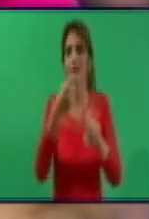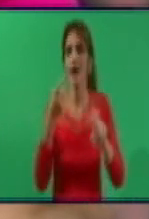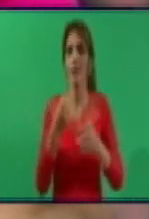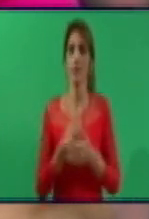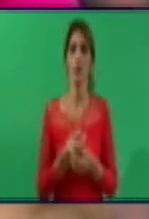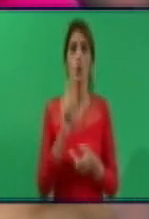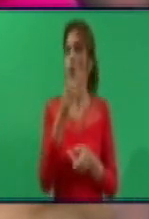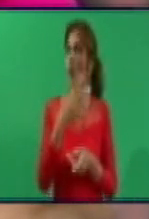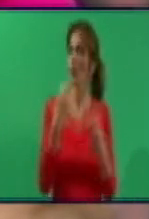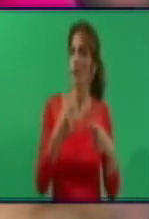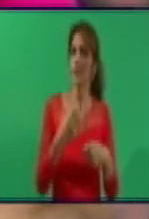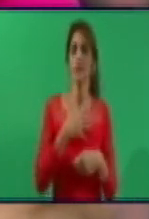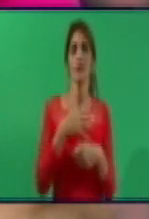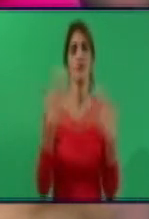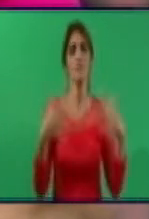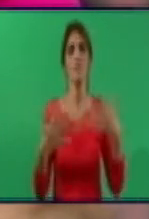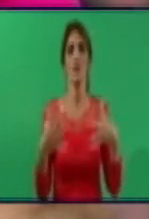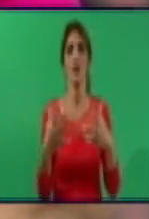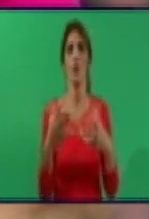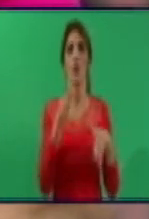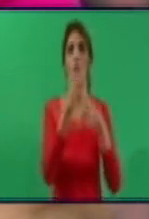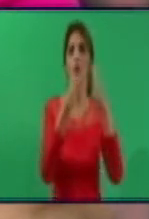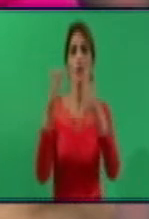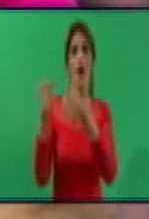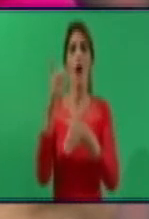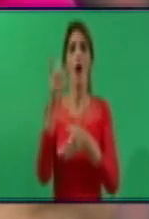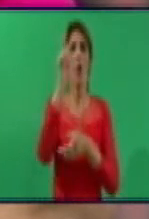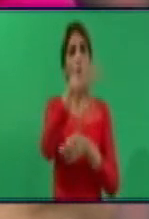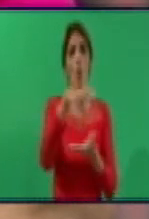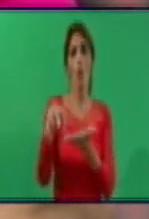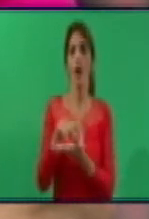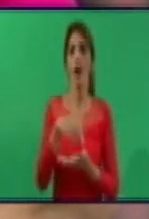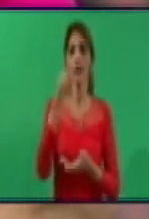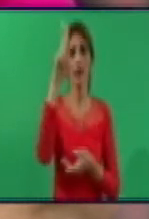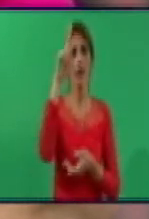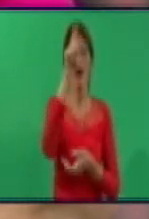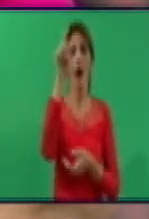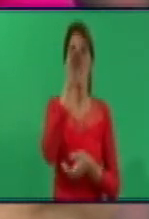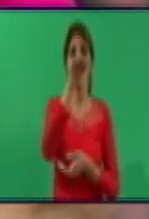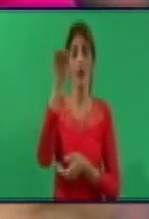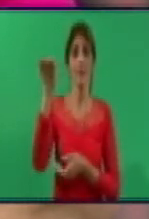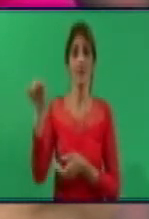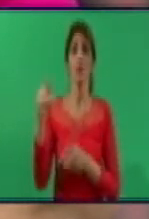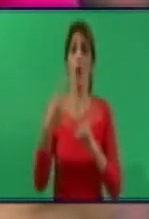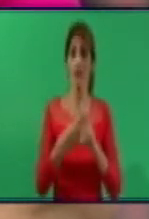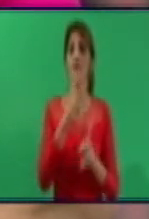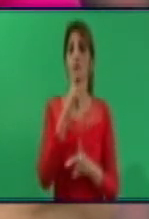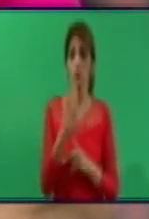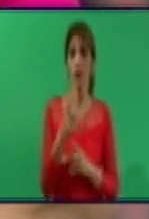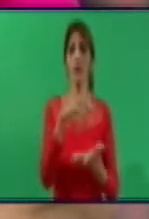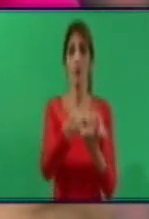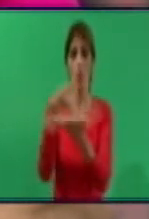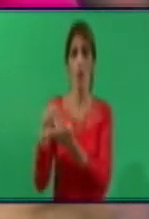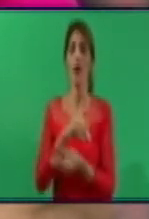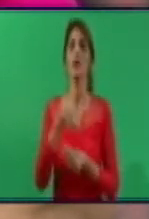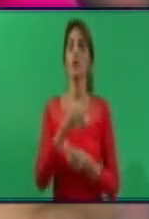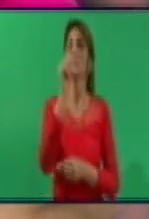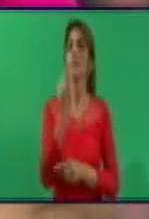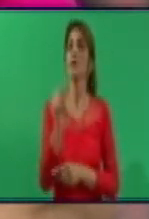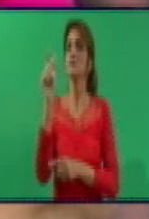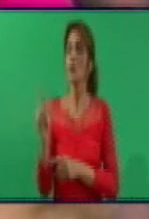no reúnen las condiciones, que sabemos que todavía tenemos muchas dificultades en estos centros porque, repito, son centros que no